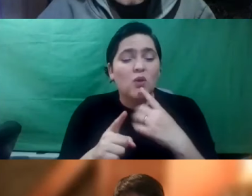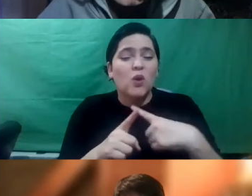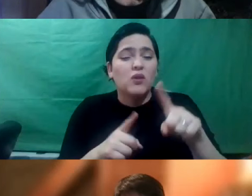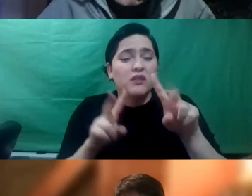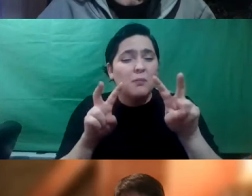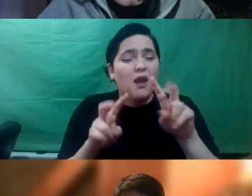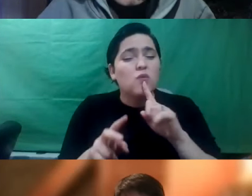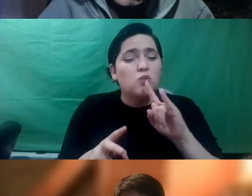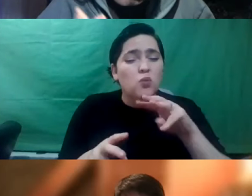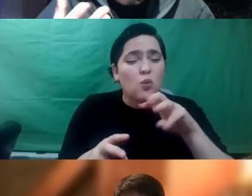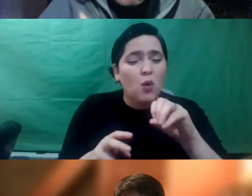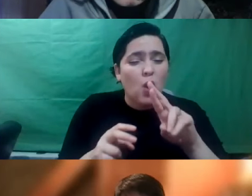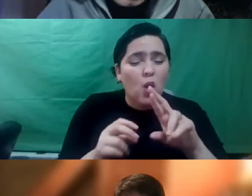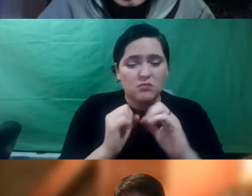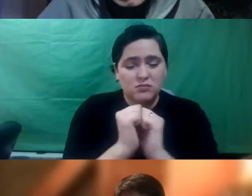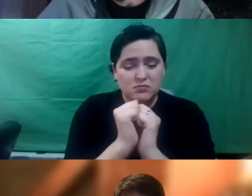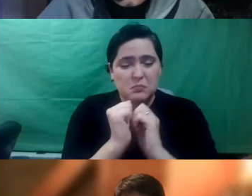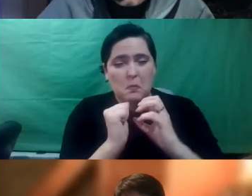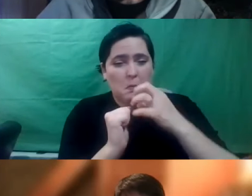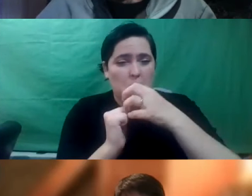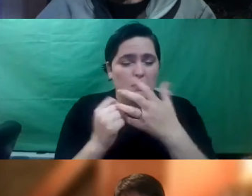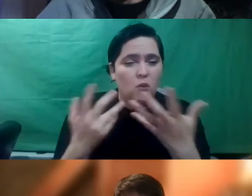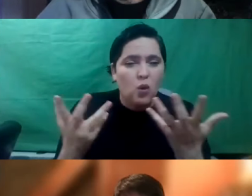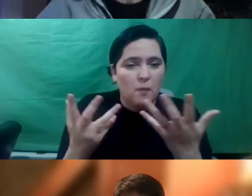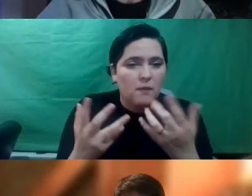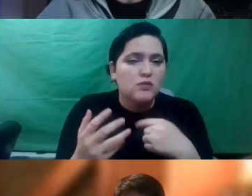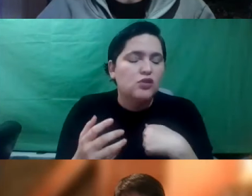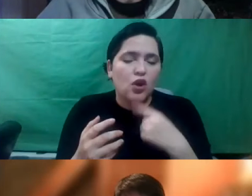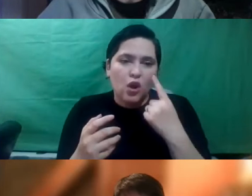digo, no conozco estos modelos que sean más embodied, más corporizados,